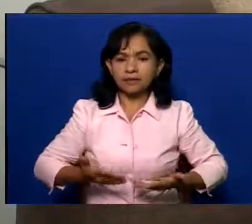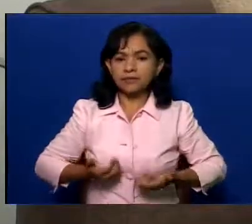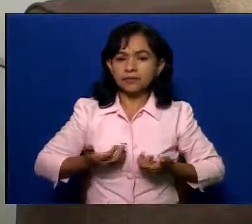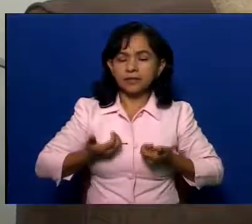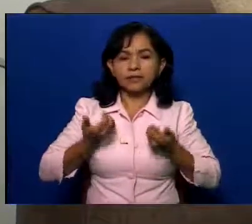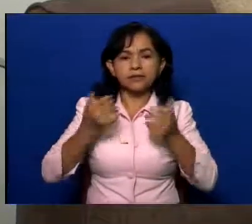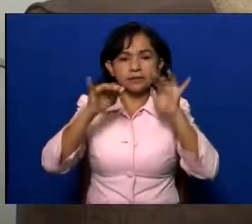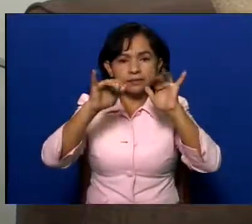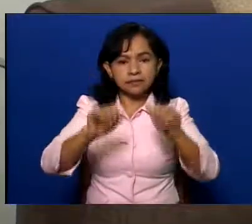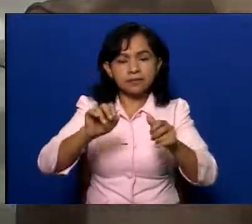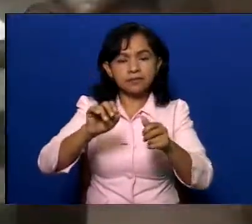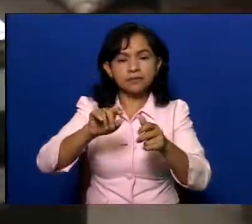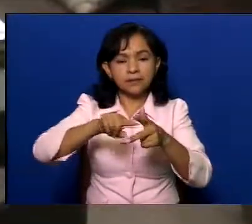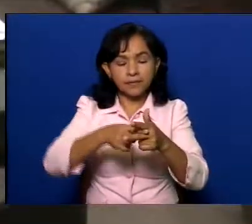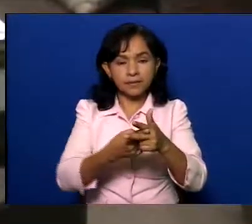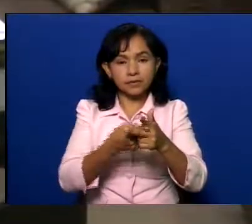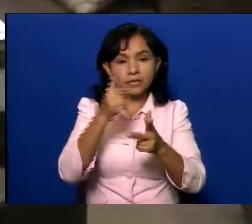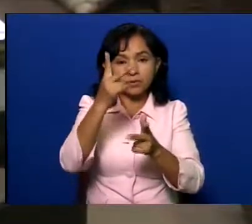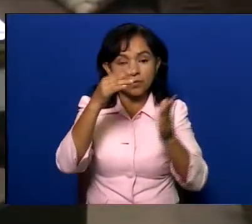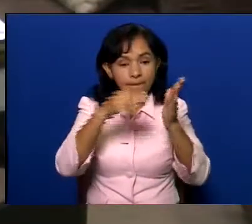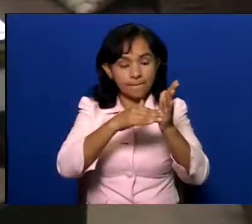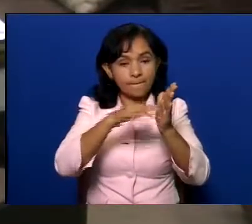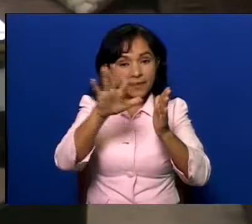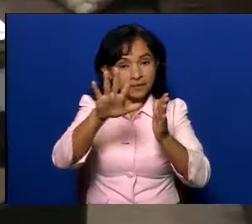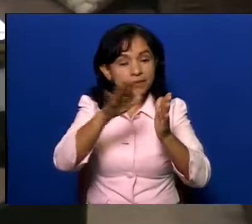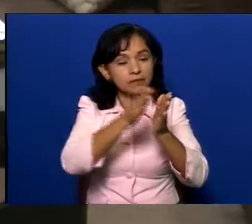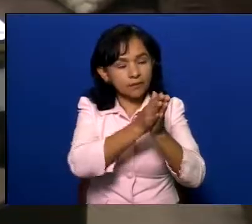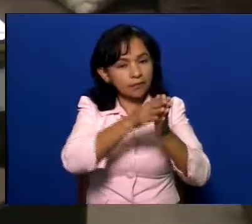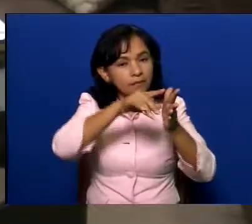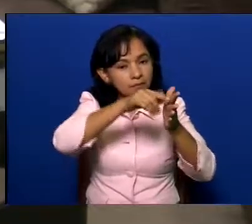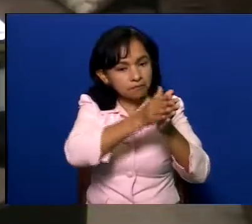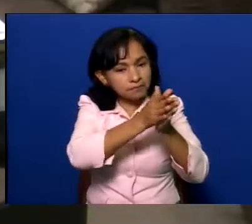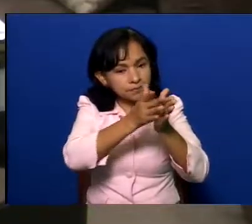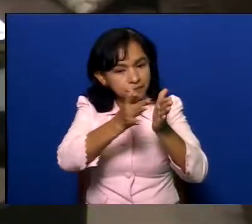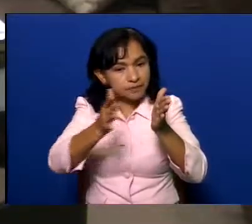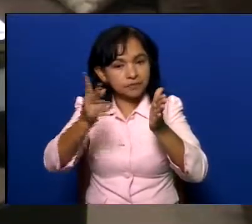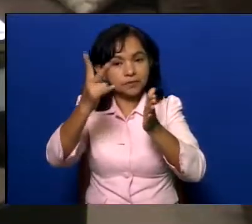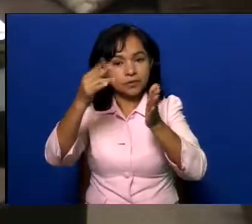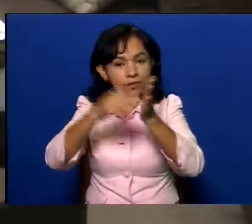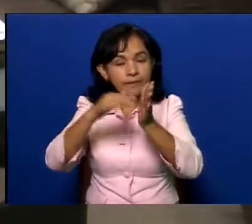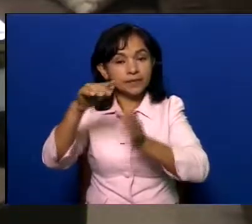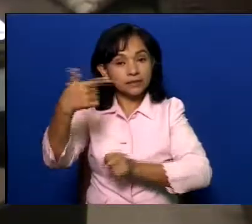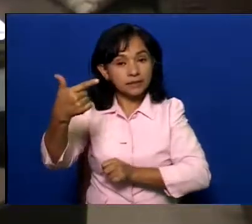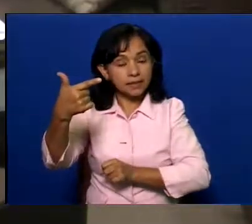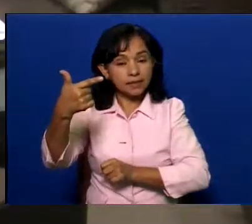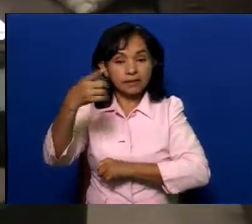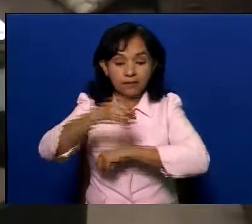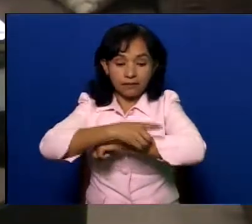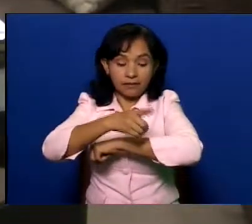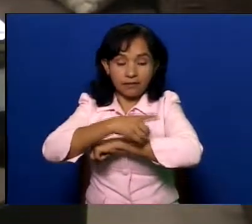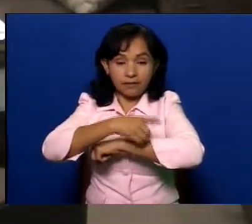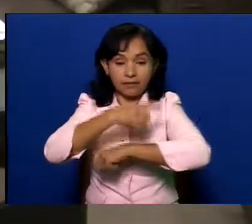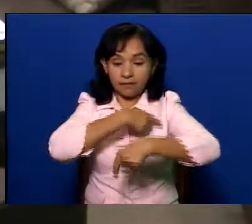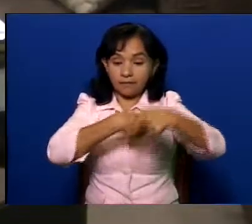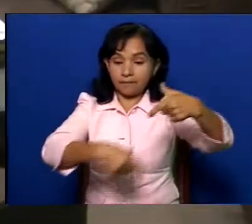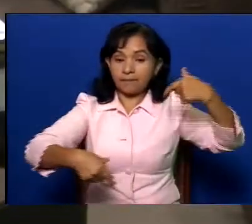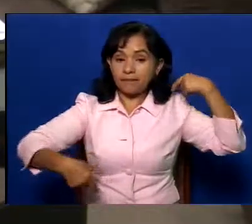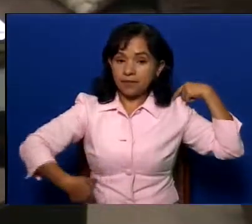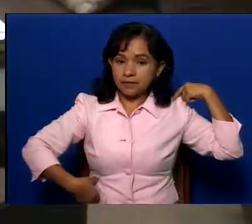pues los de piel, pues como que las personas están más rápidamente identificando cuáles son esas